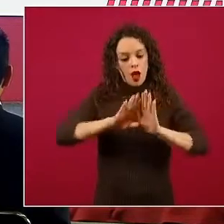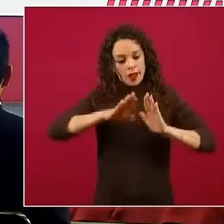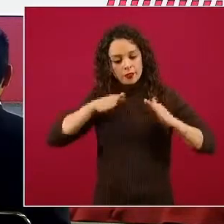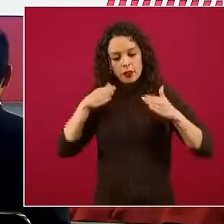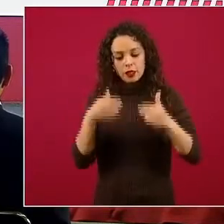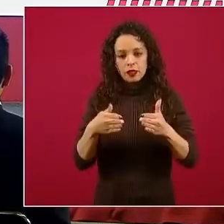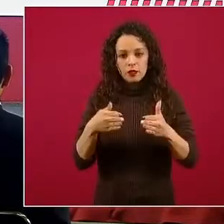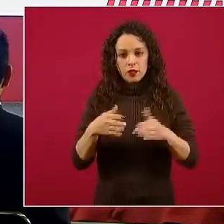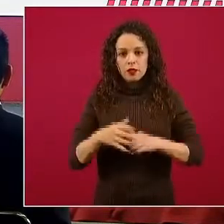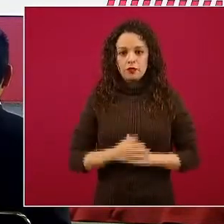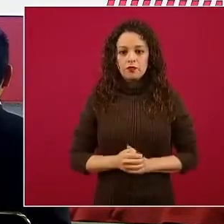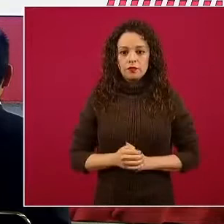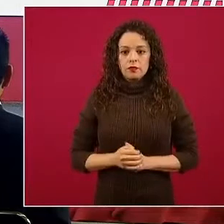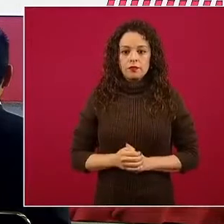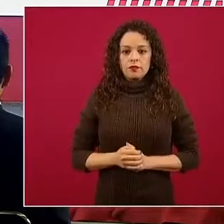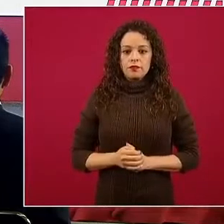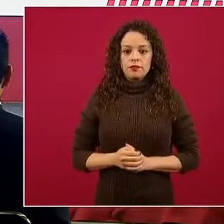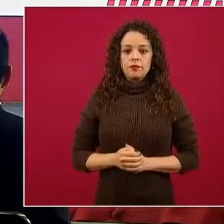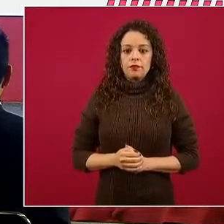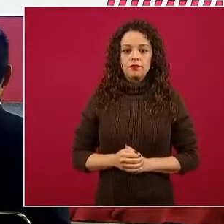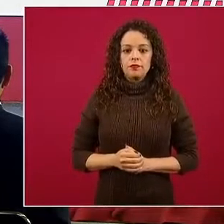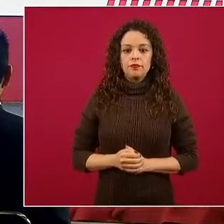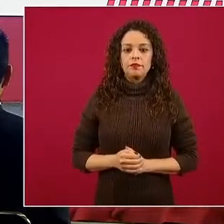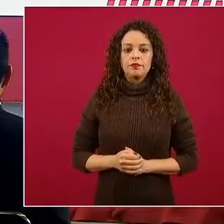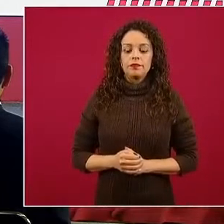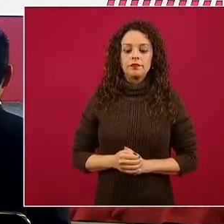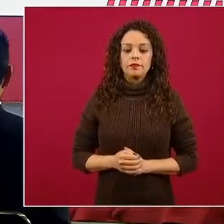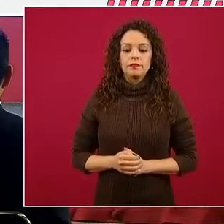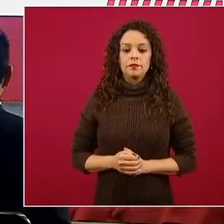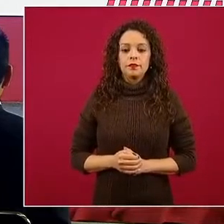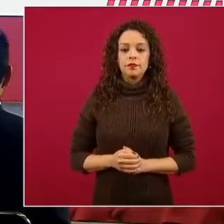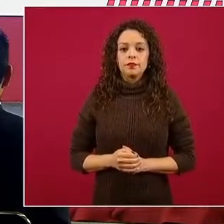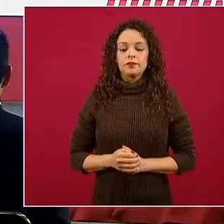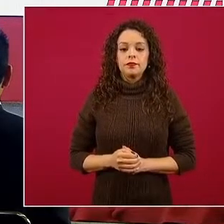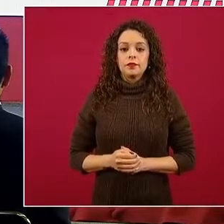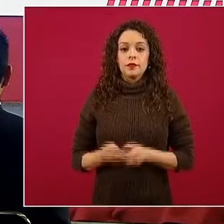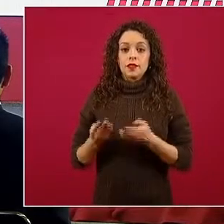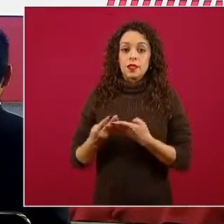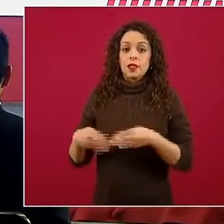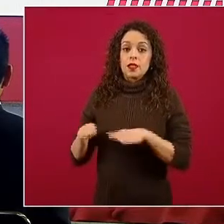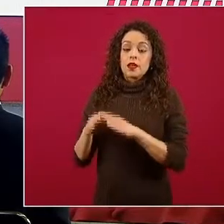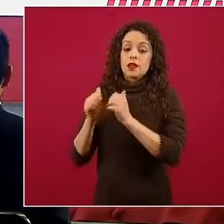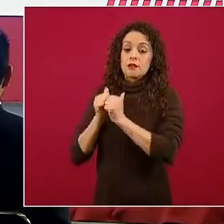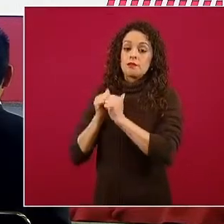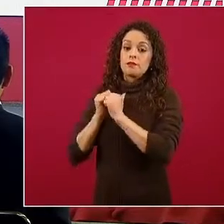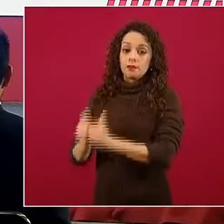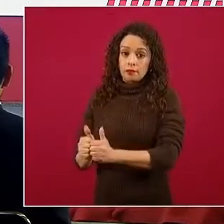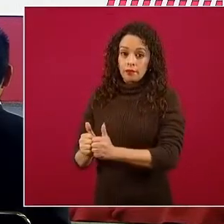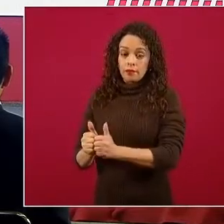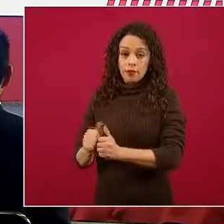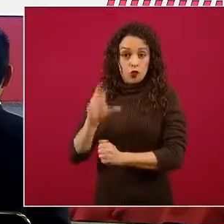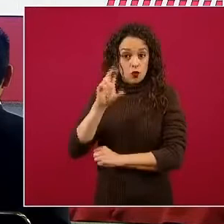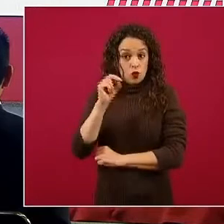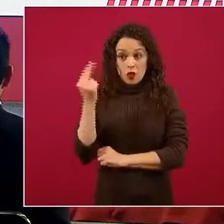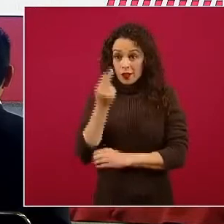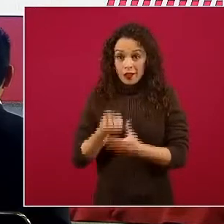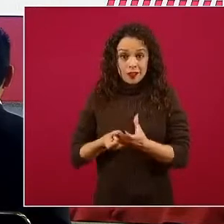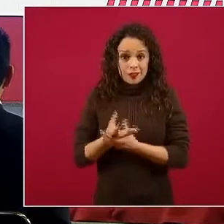con base en el mensaje de la jefa de gobierno. Quédate en casa. Si no tienes que salir, no